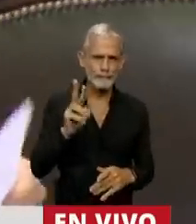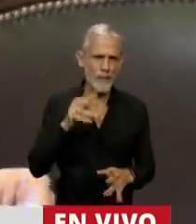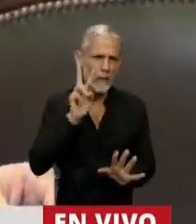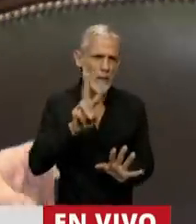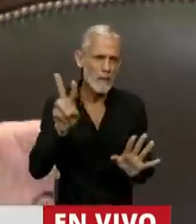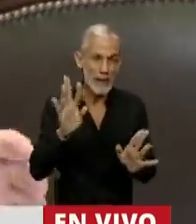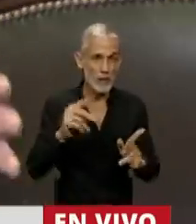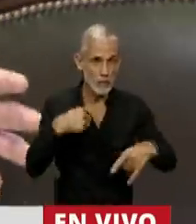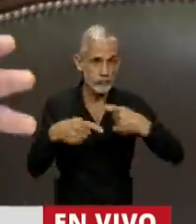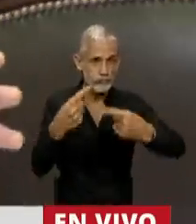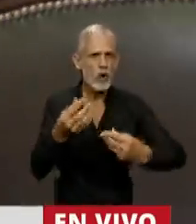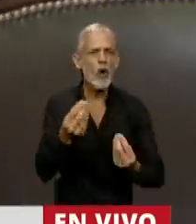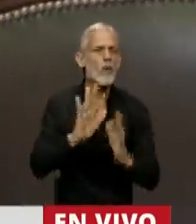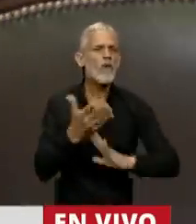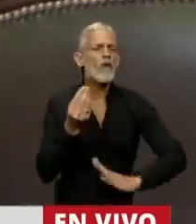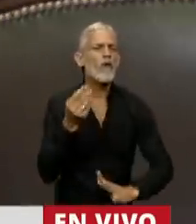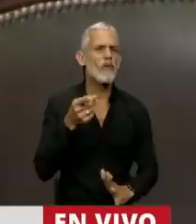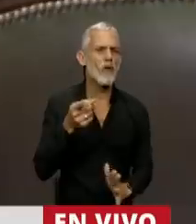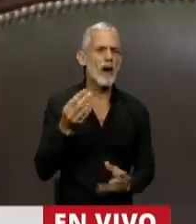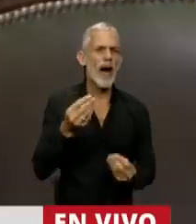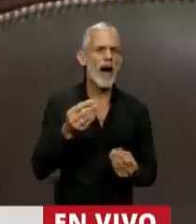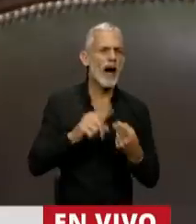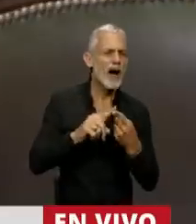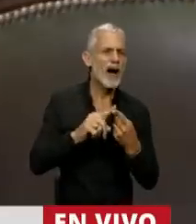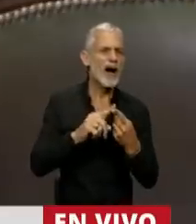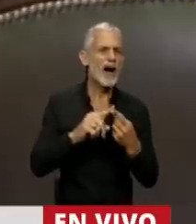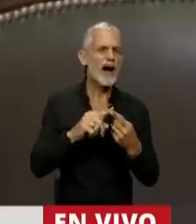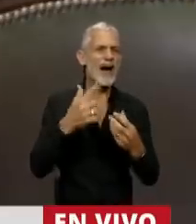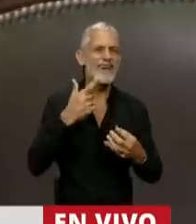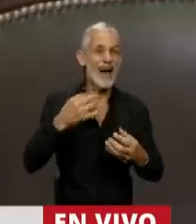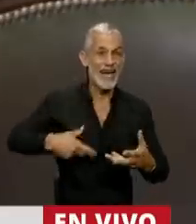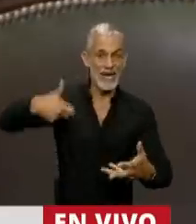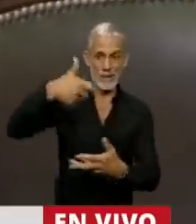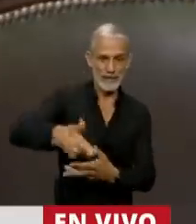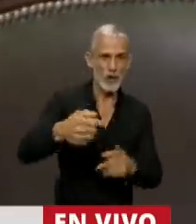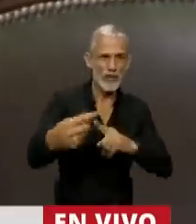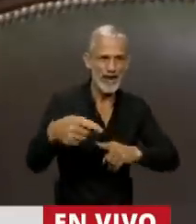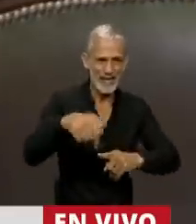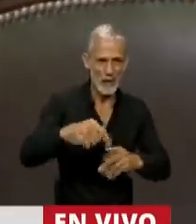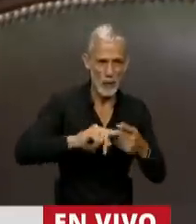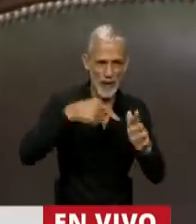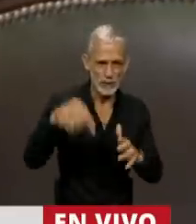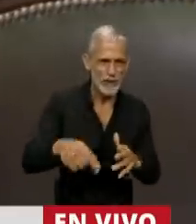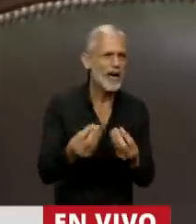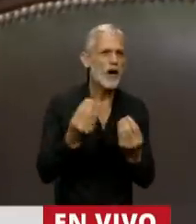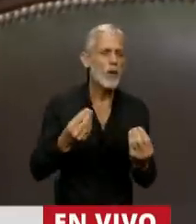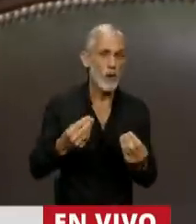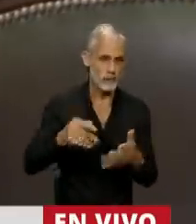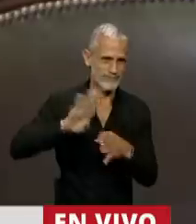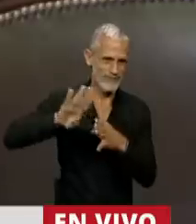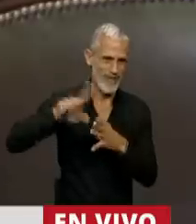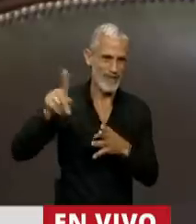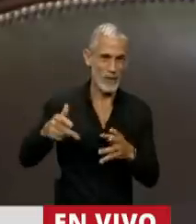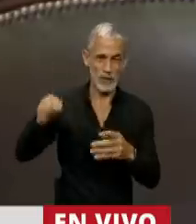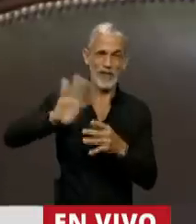cuando uno mira y sigue, ¿cómo fue la relación real de la inversión directa en la ciudad de Buenos Aires? La relación de la deuda con